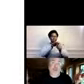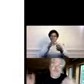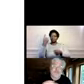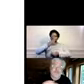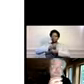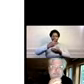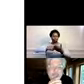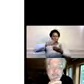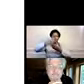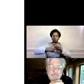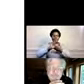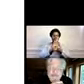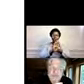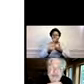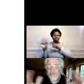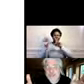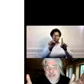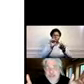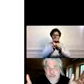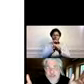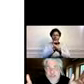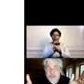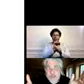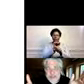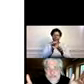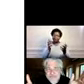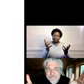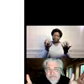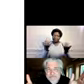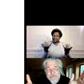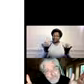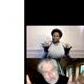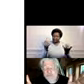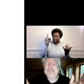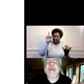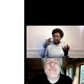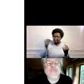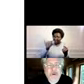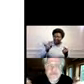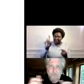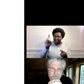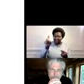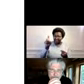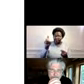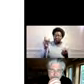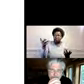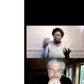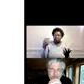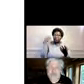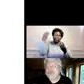independiente, programa de día diurno o equis. ¿Qué tal